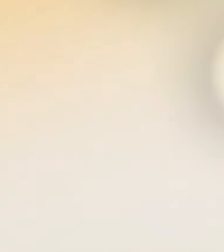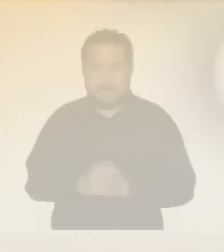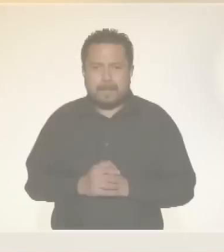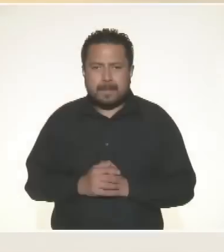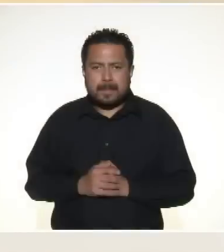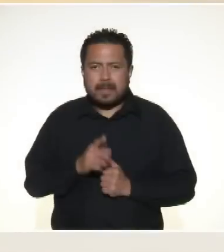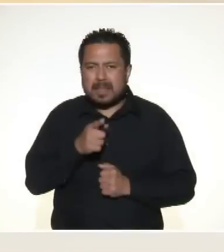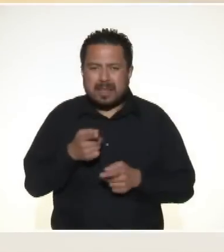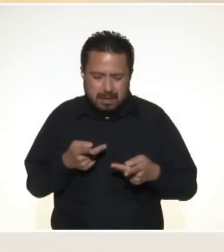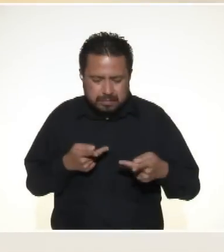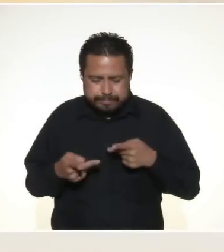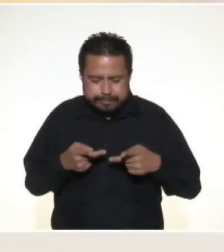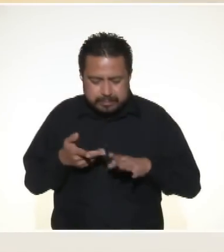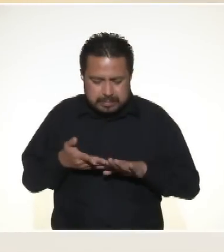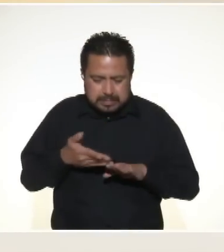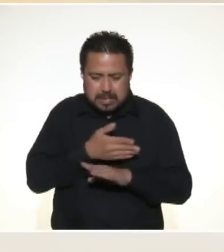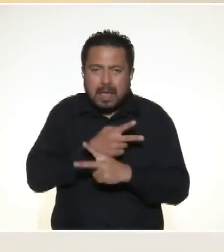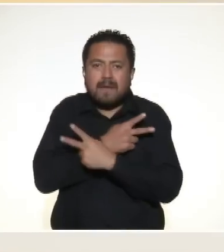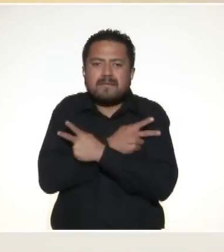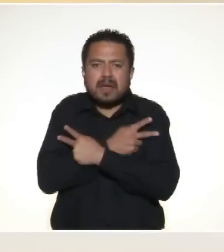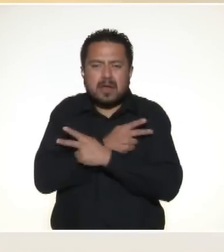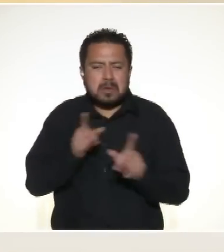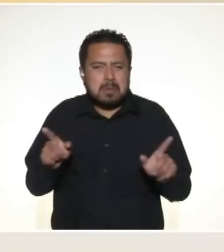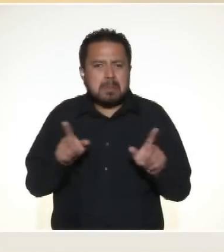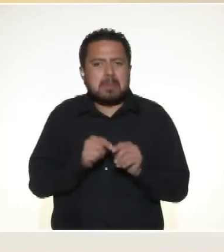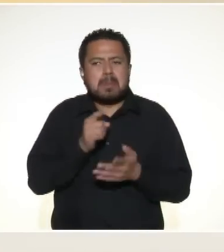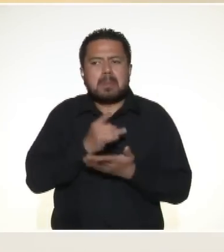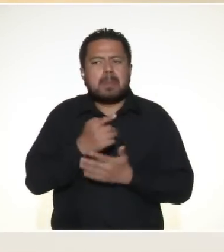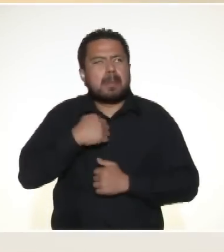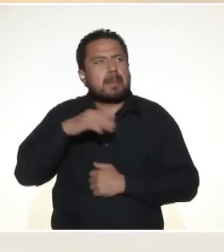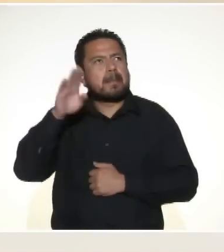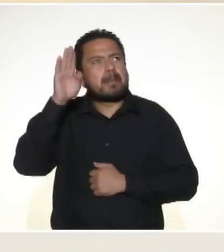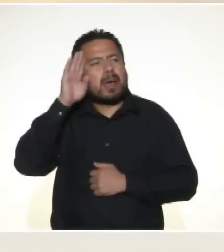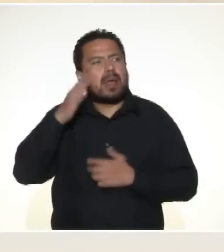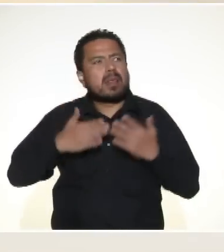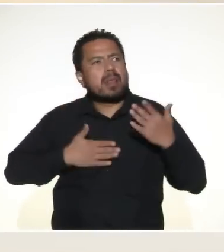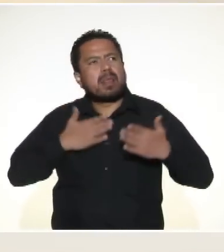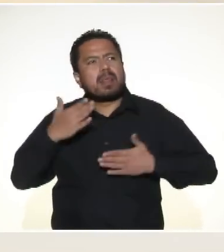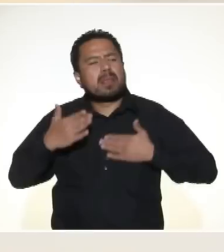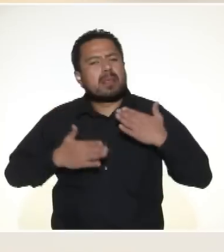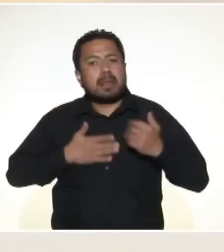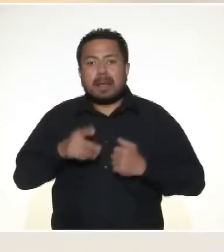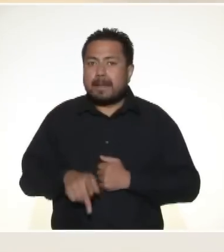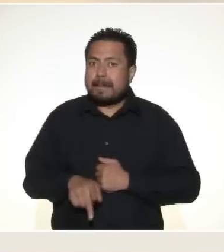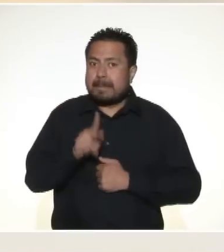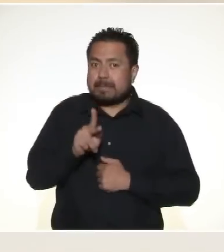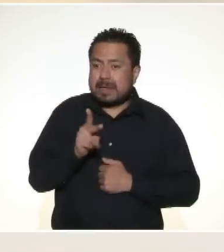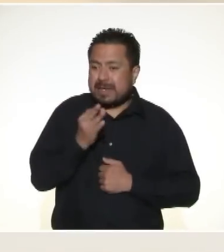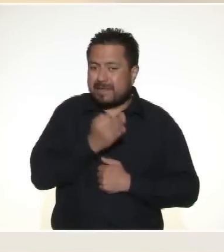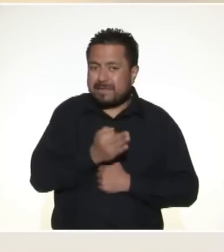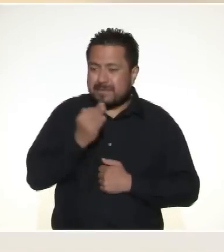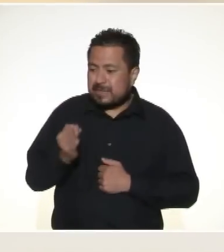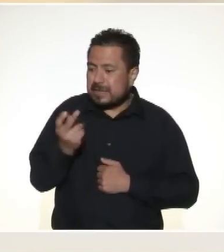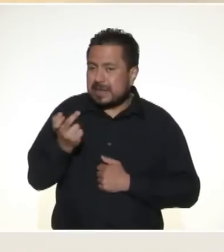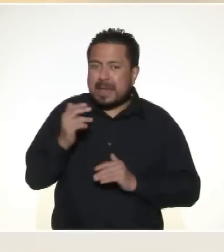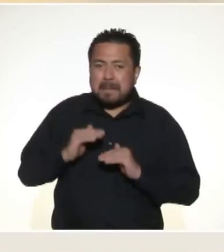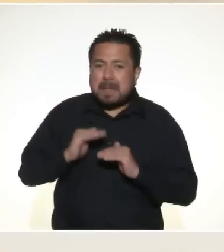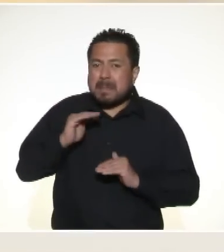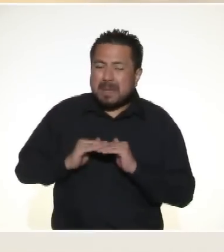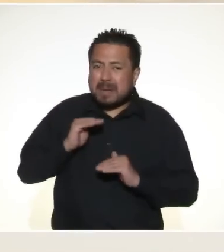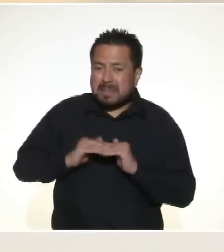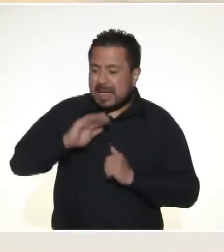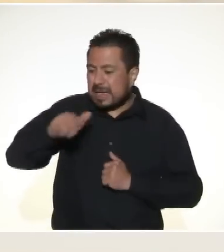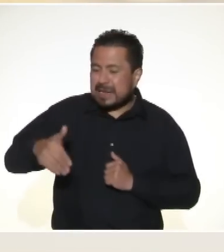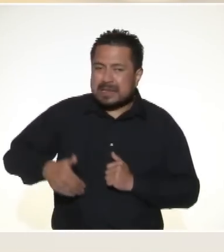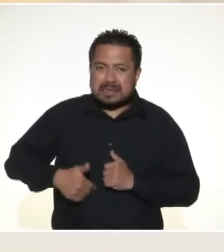Al planear las vacaciones, se piensa solo en diversión, pero en esas fechas los accidentes aumentan entre